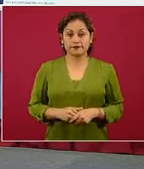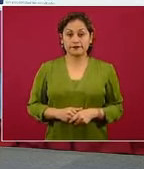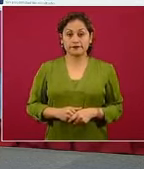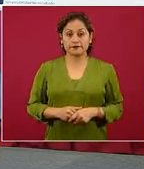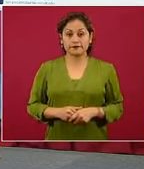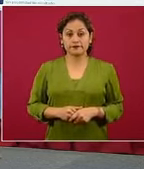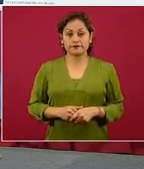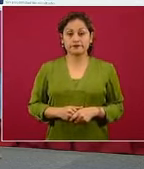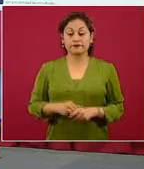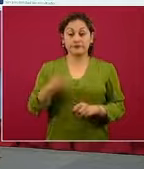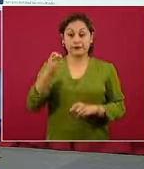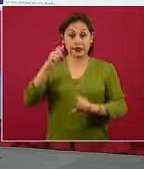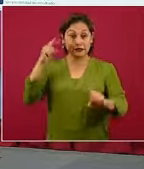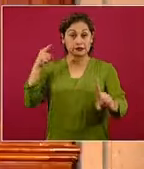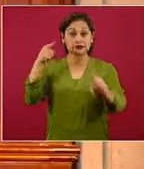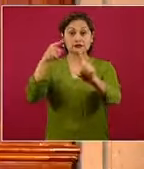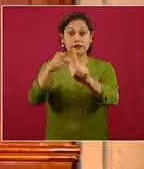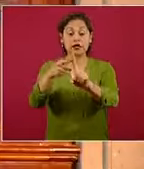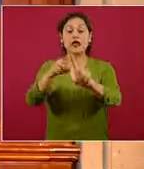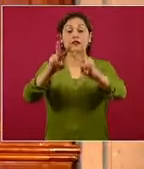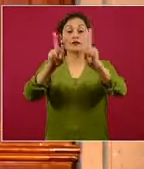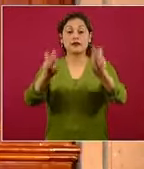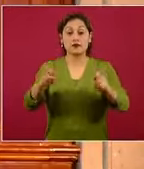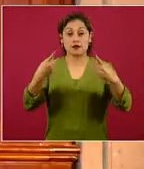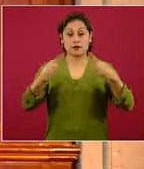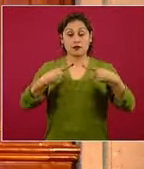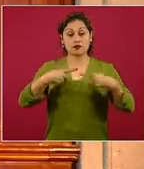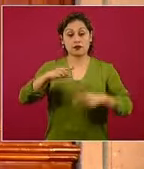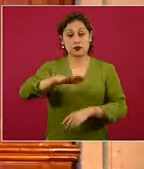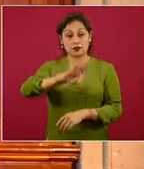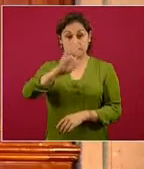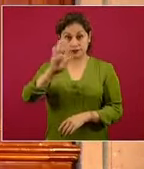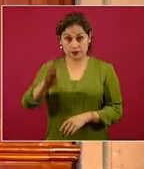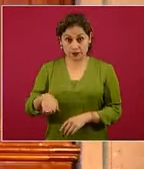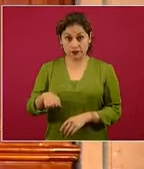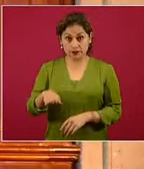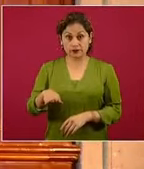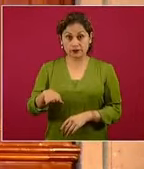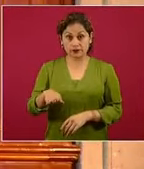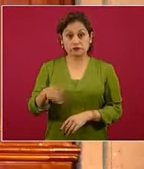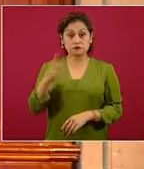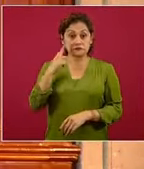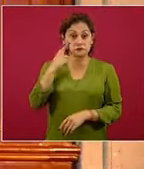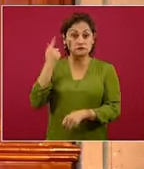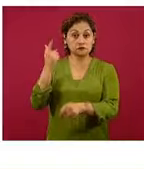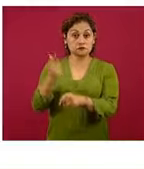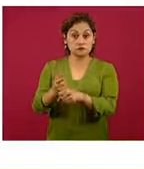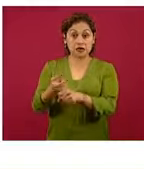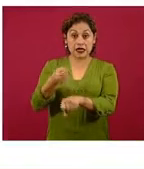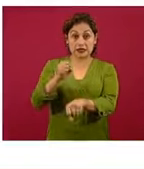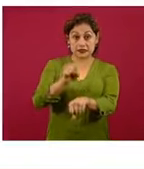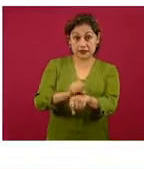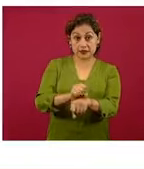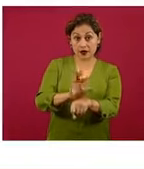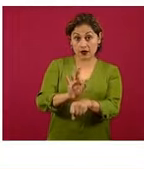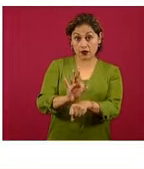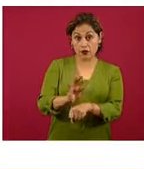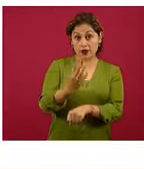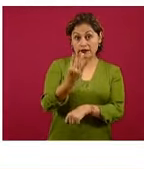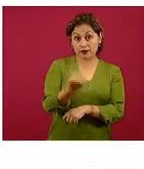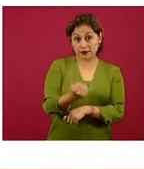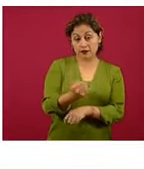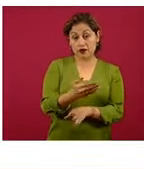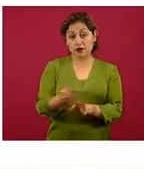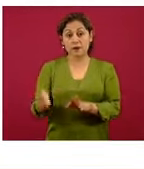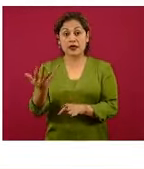al comportamiento de la mortalidad. Seguimos con un crecimiento entre las semanas 49